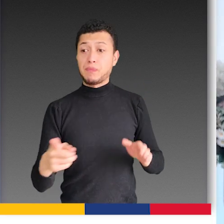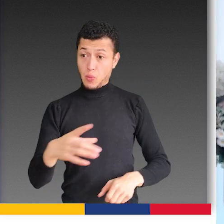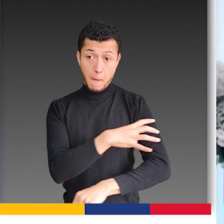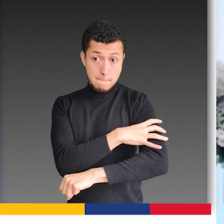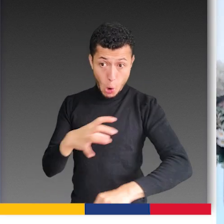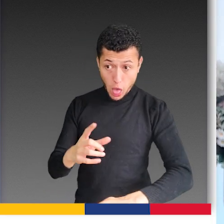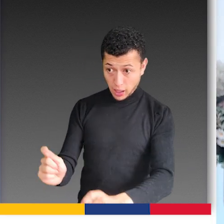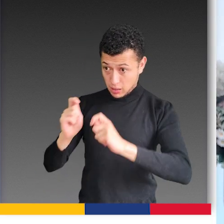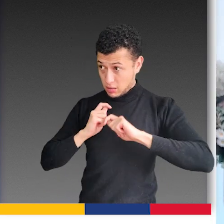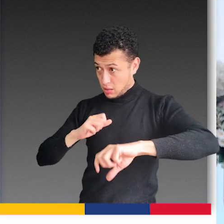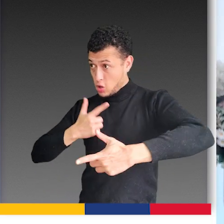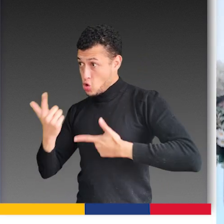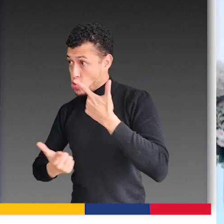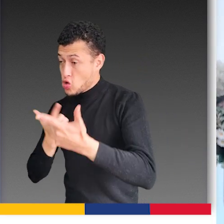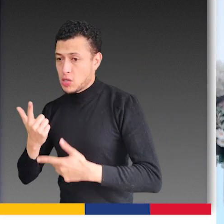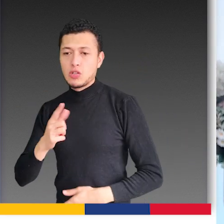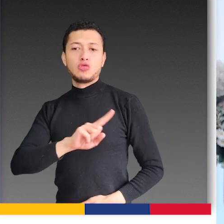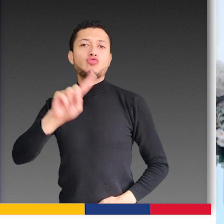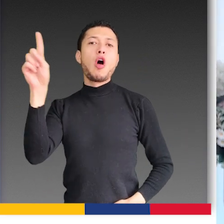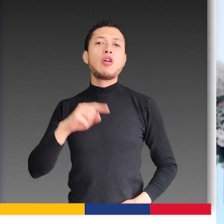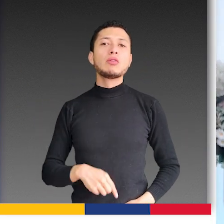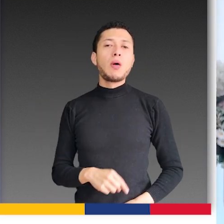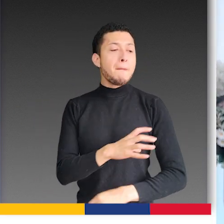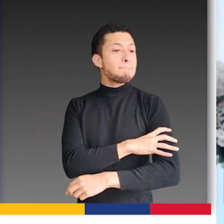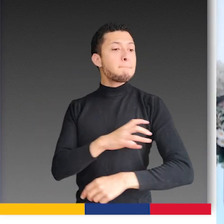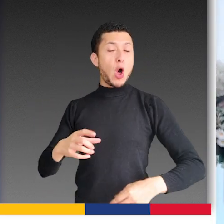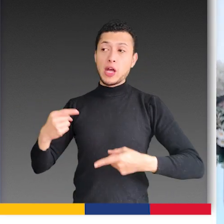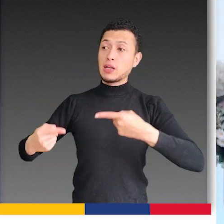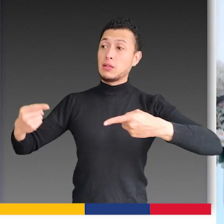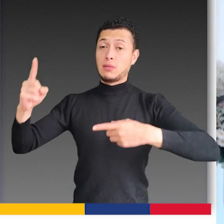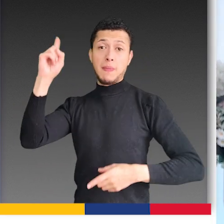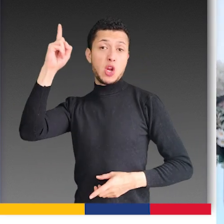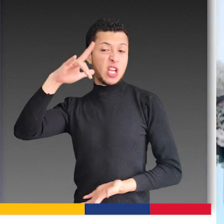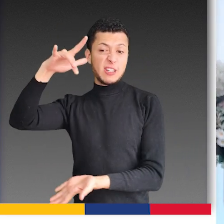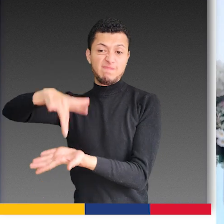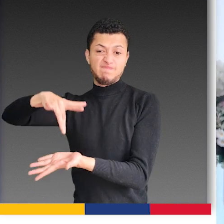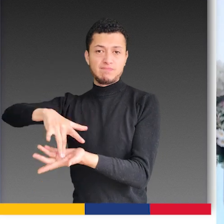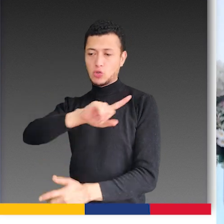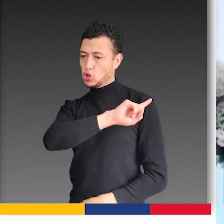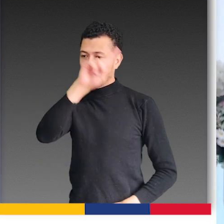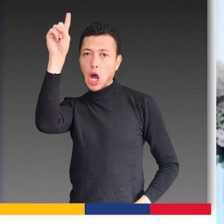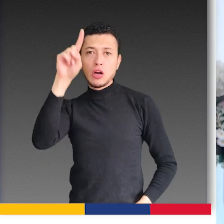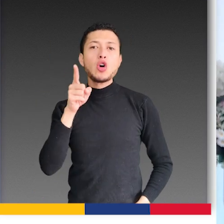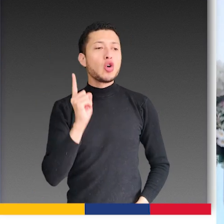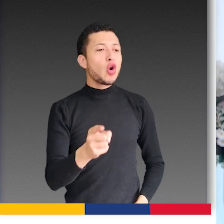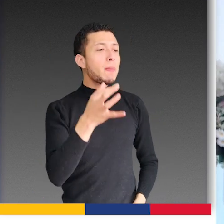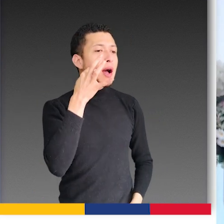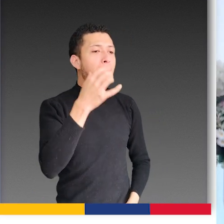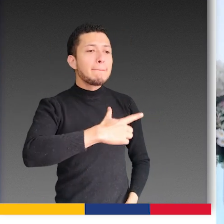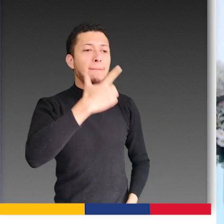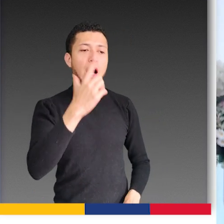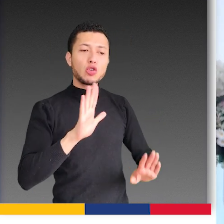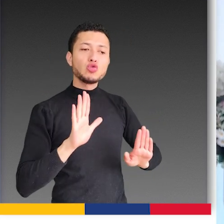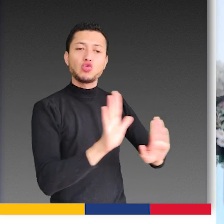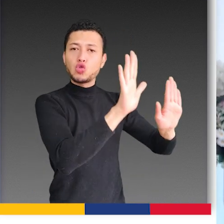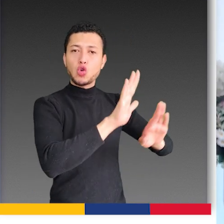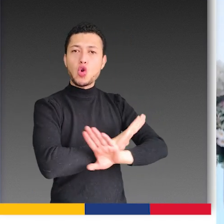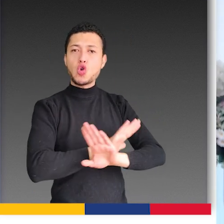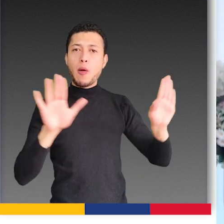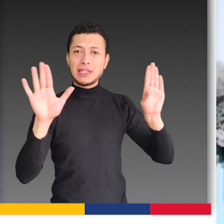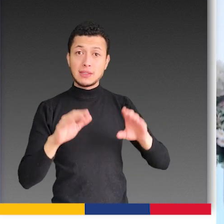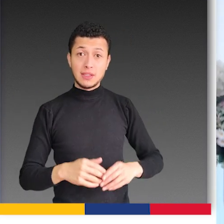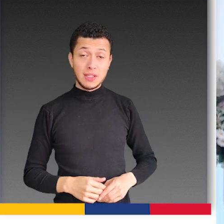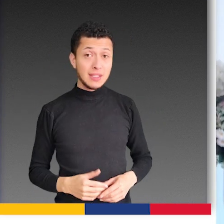se atrevan a disputar el poder, que nunca más se atrevan a disputar ese poder porque le pertenece a